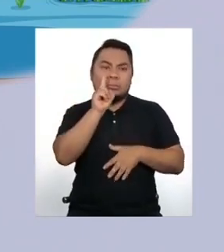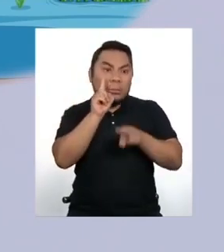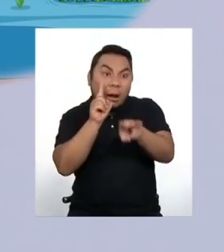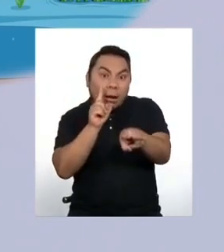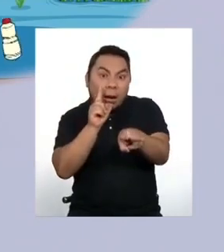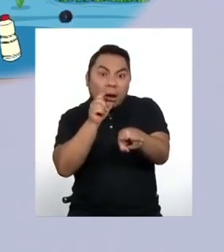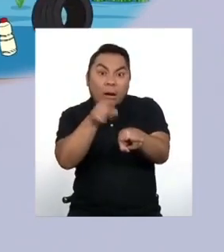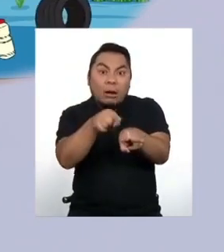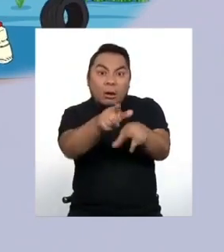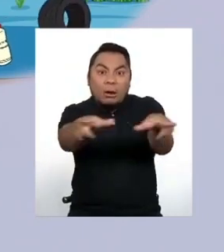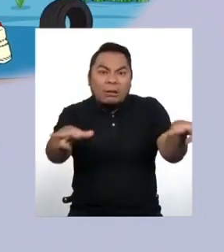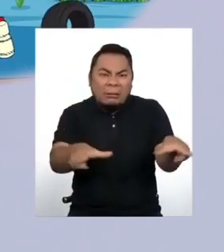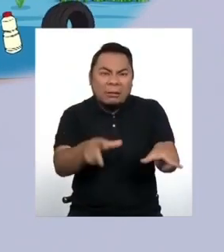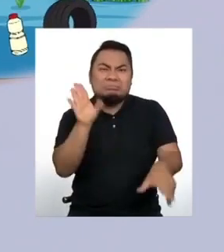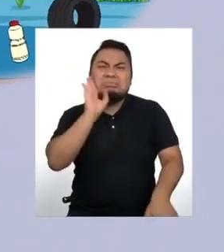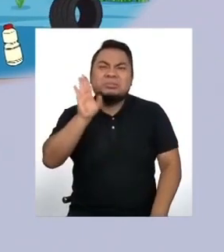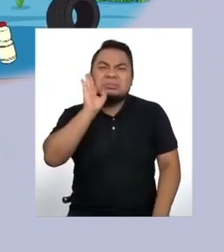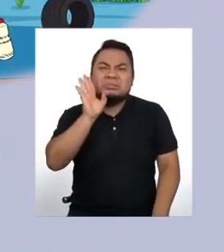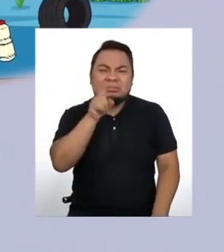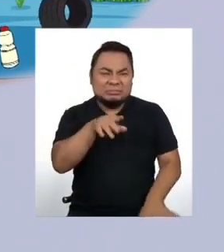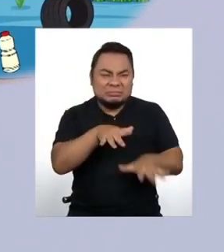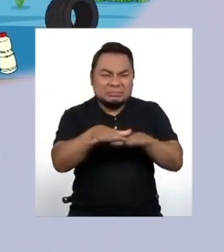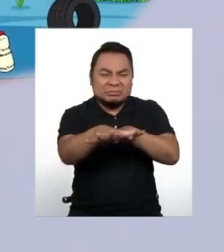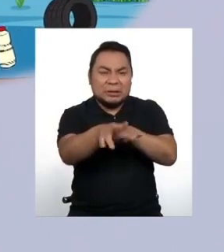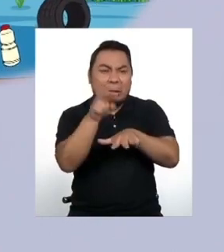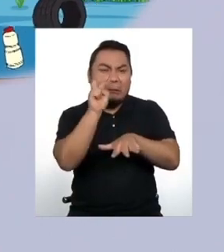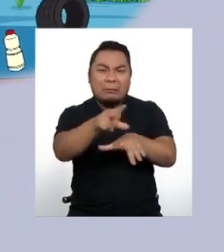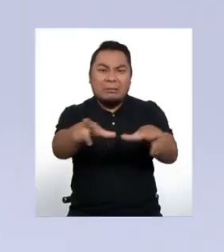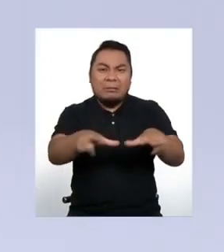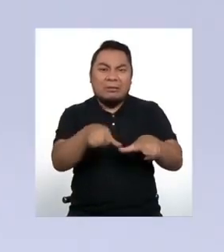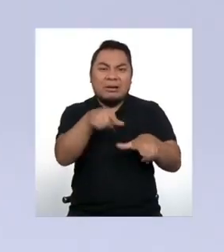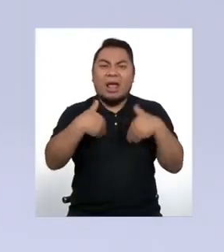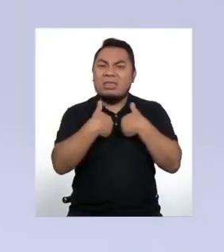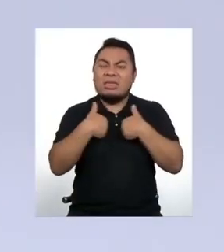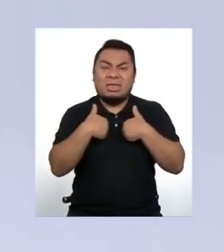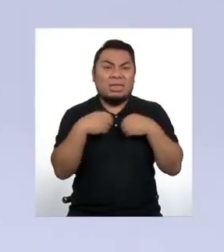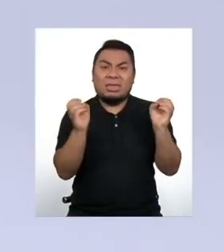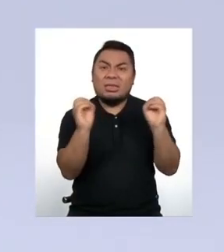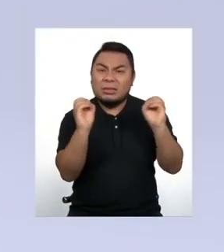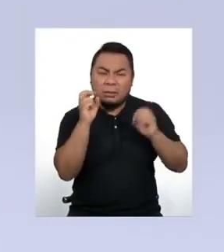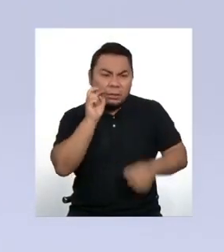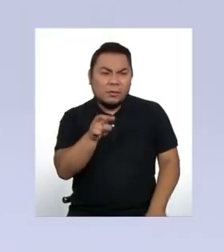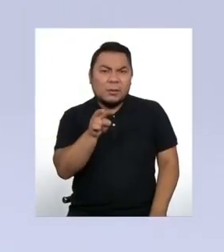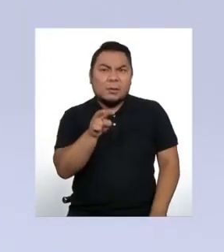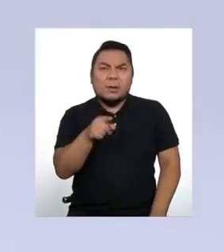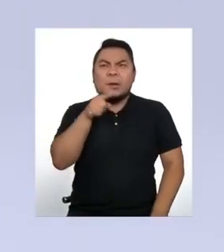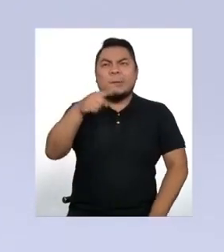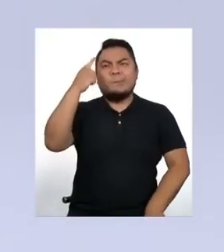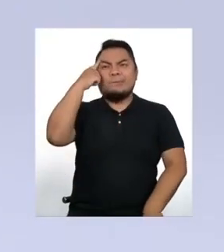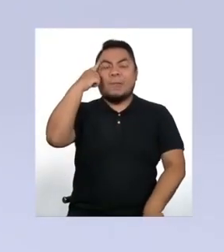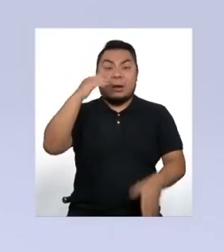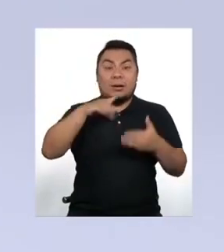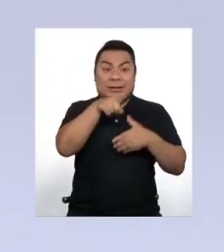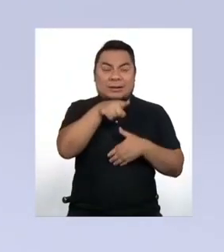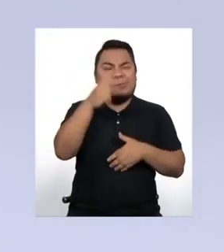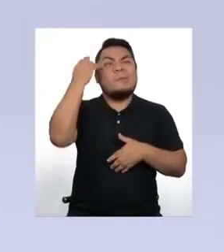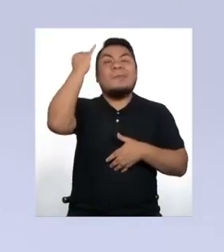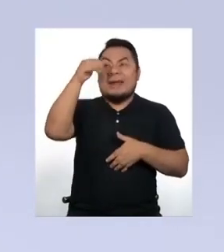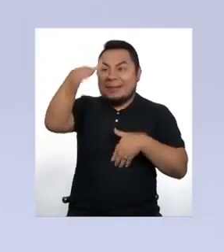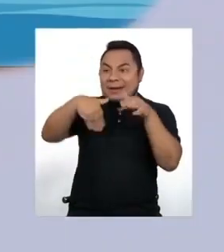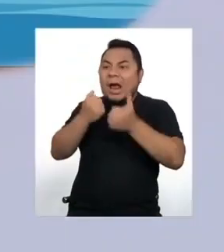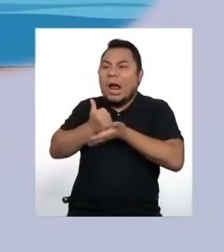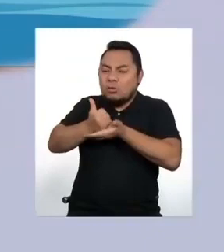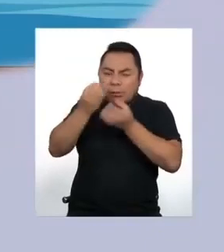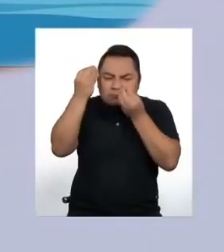cuando hablamos y cuando respiramos por la nariz y la boca. ¡Ah! Entonces, con la mascarilla, esas gotitas no